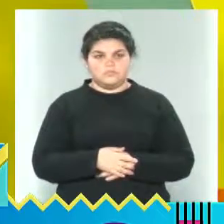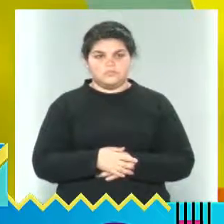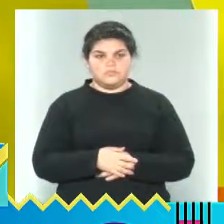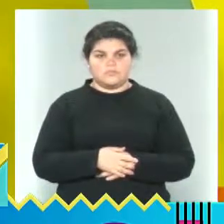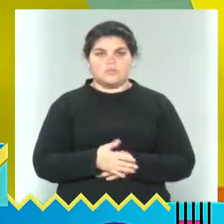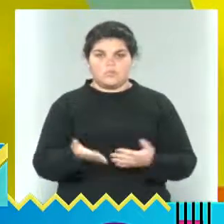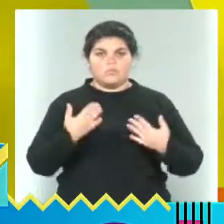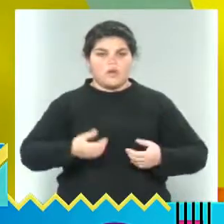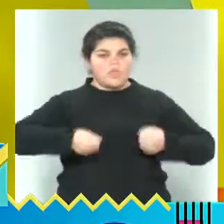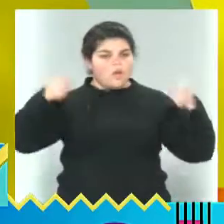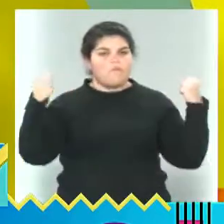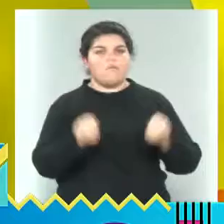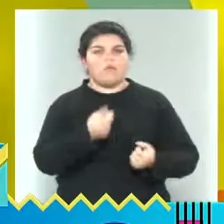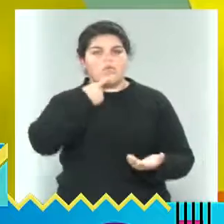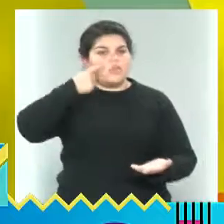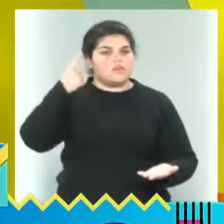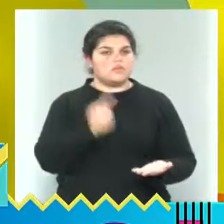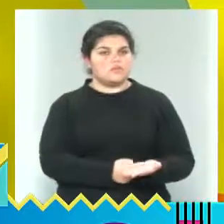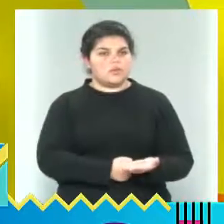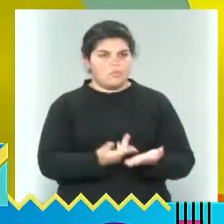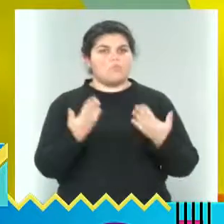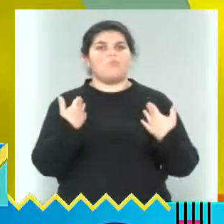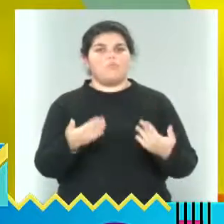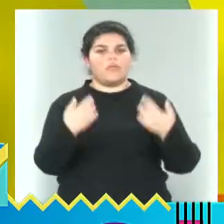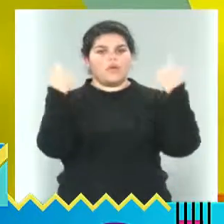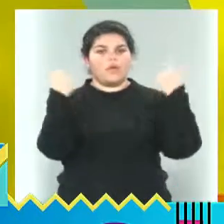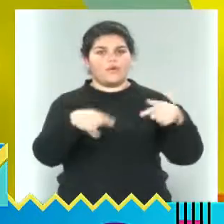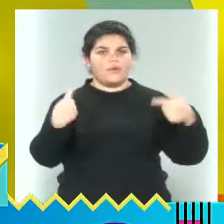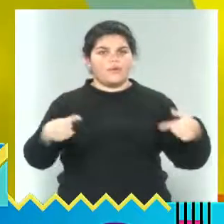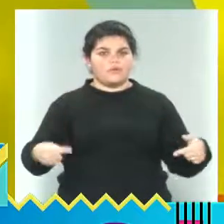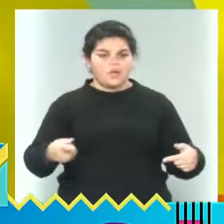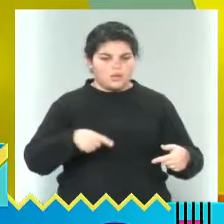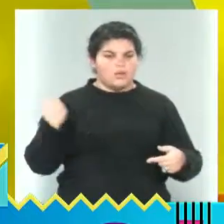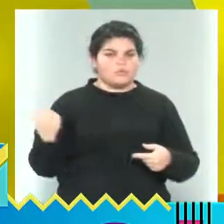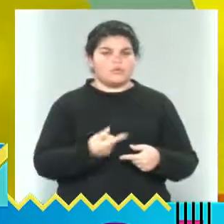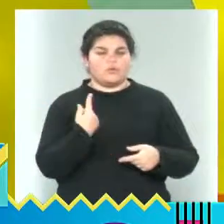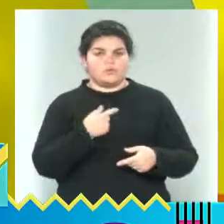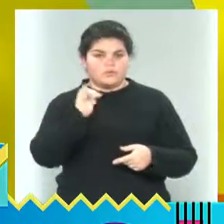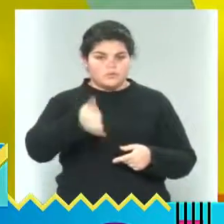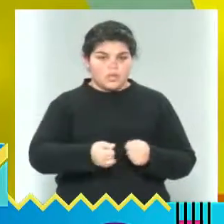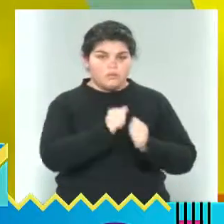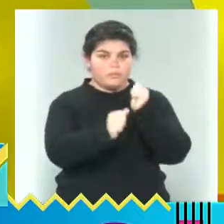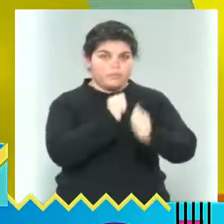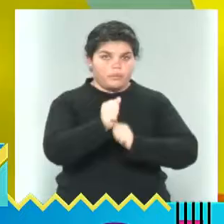fuerza, con decisión, reciclar muchos de los productos, digamos, que generamos y que normalmente tiramos.